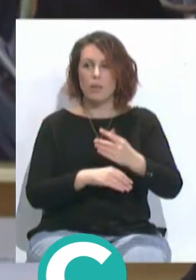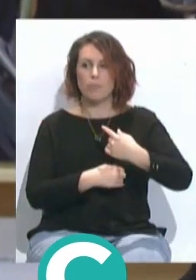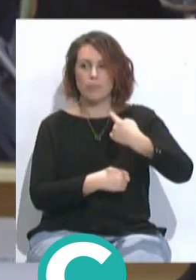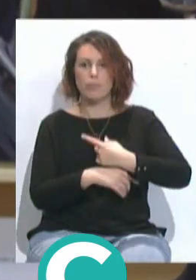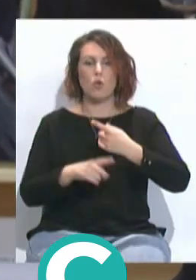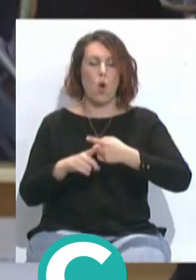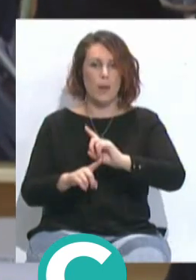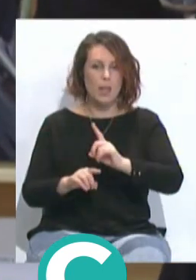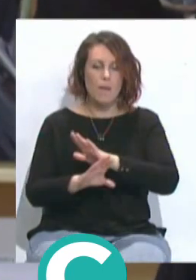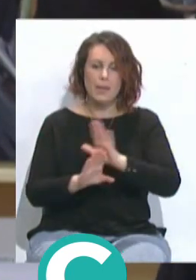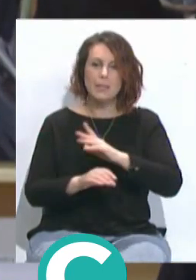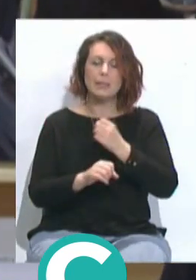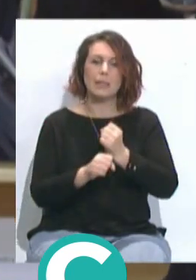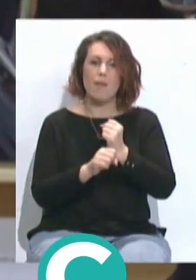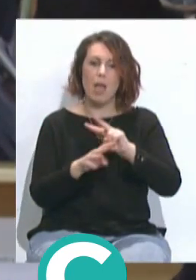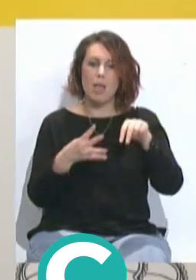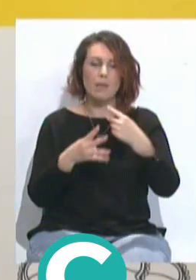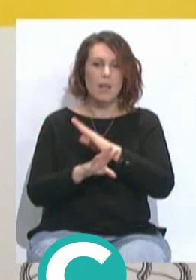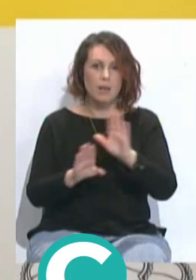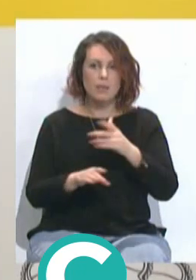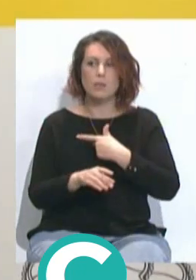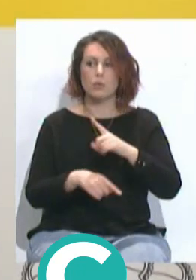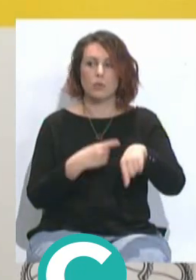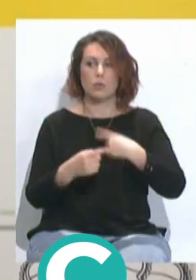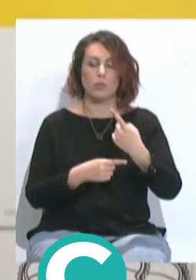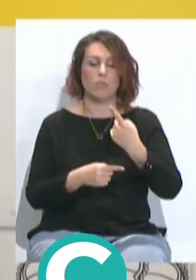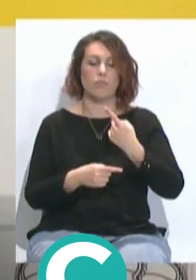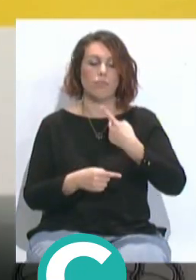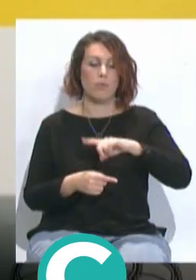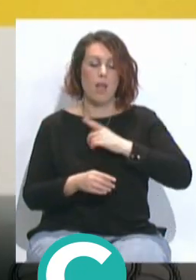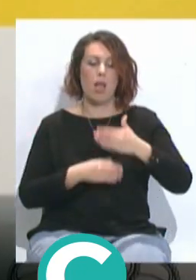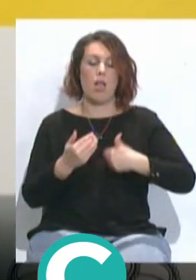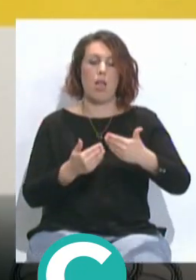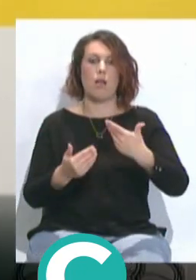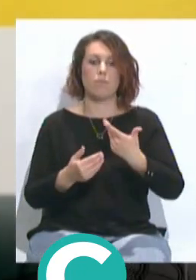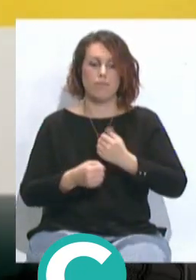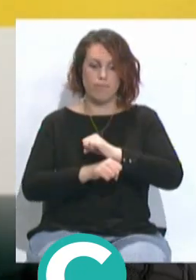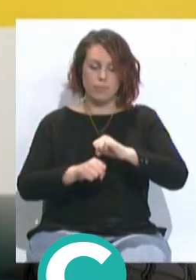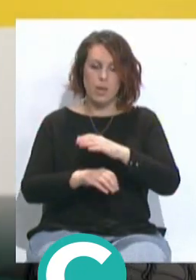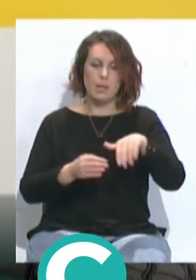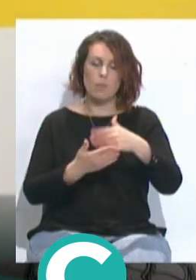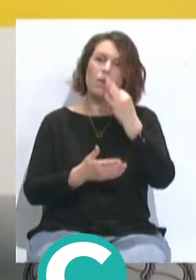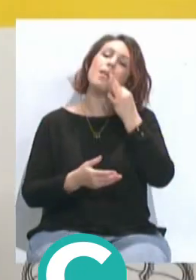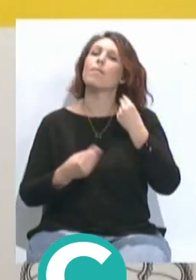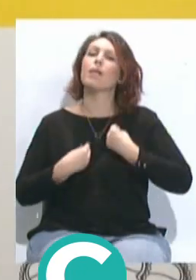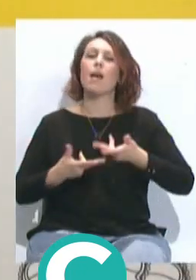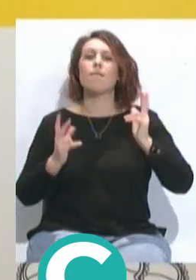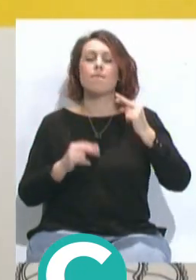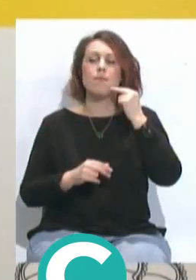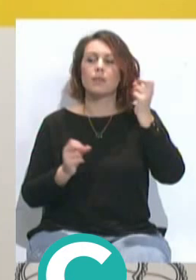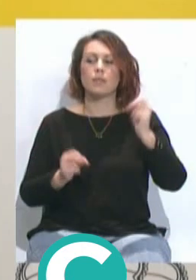y no compartidos, basta de trabajo invisibilizado. Seguimos avanzando con pasos firmes hasta que todas las mujeres puedan vivir libres y sin miedo.